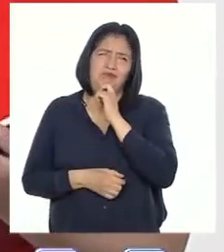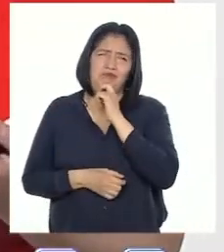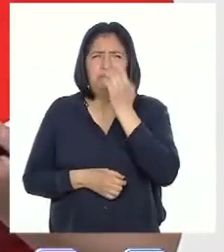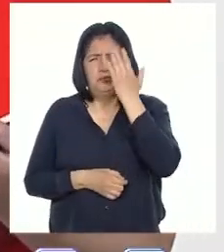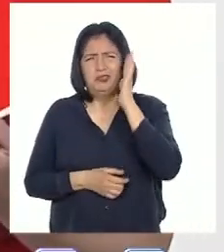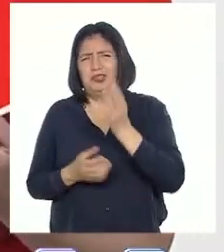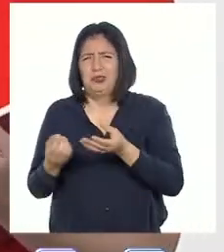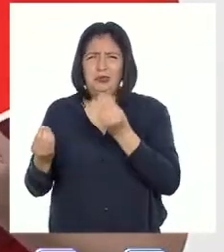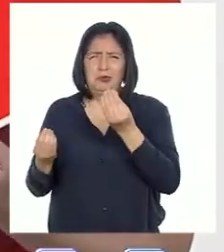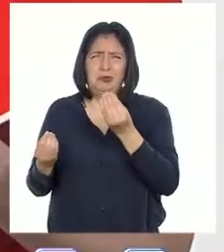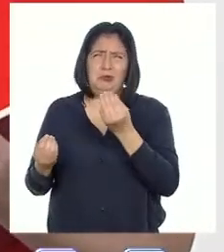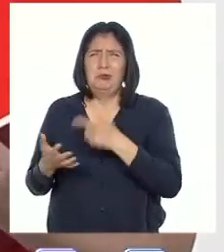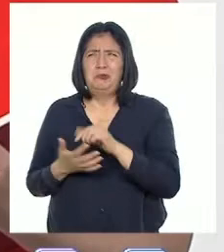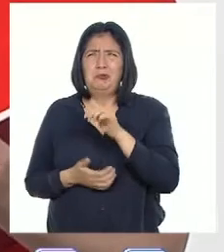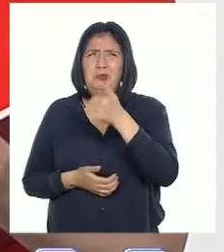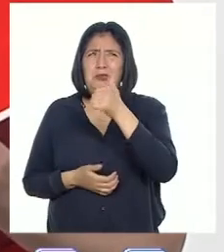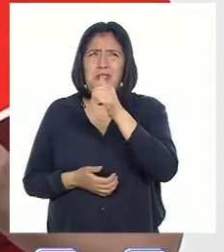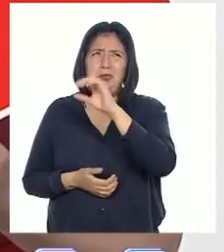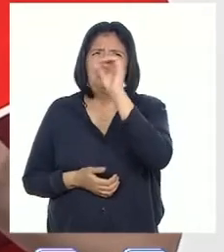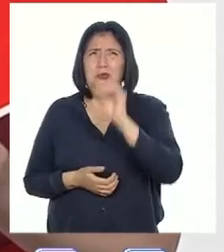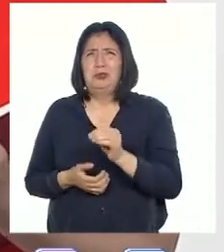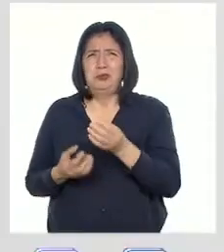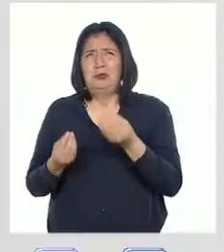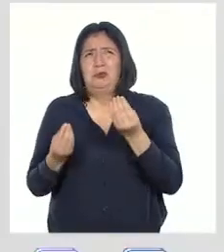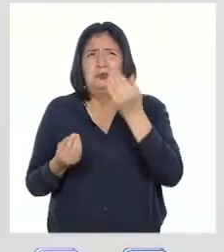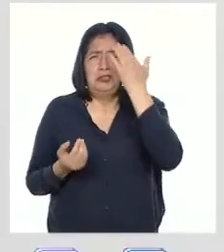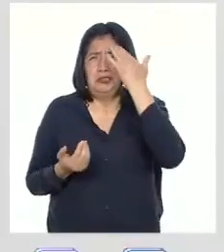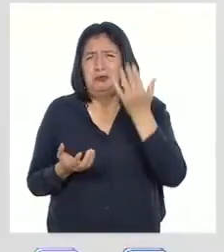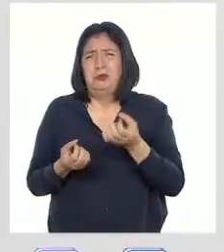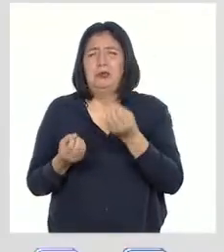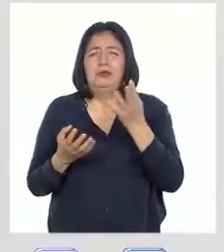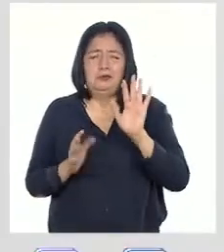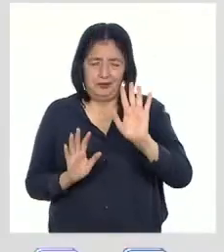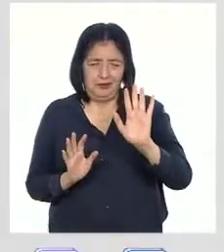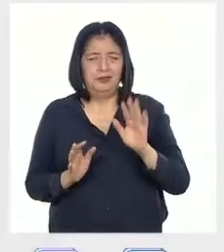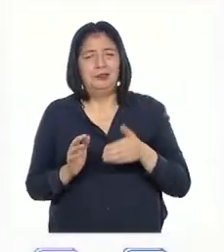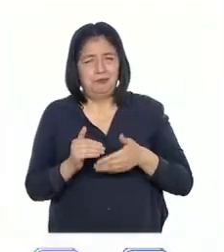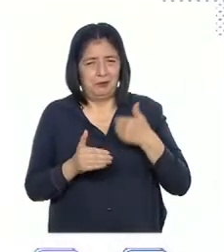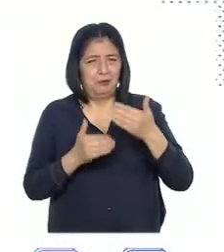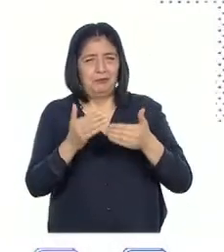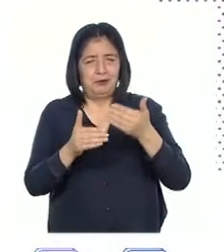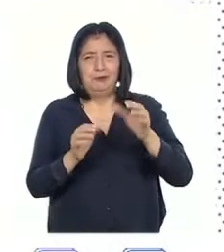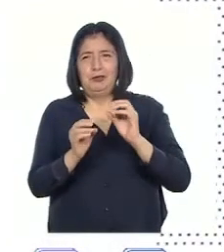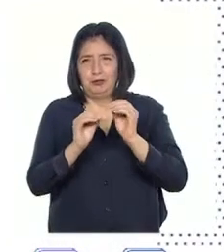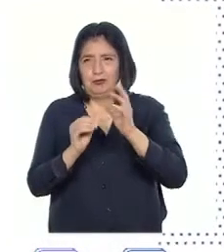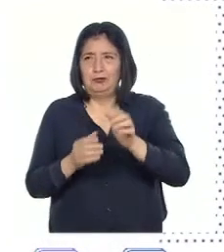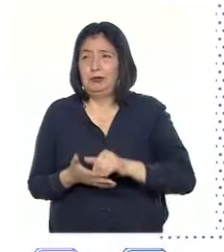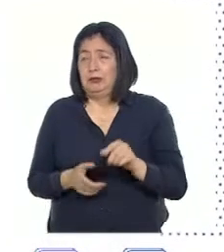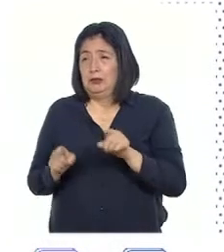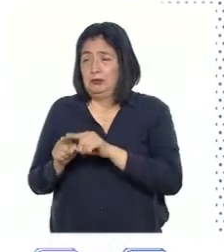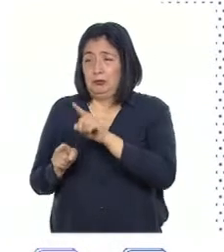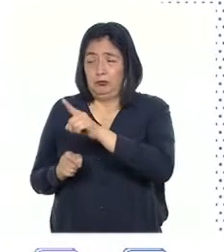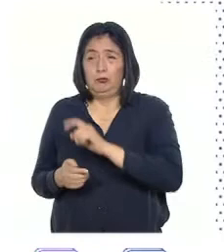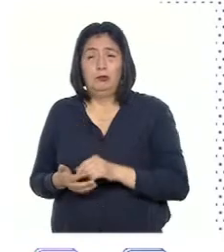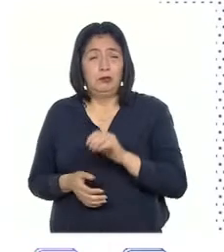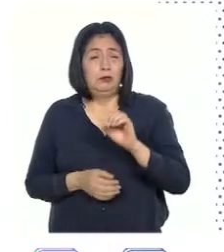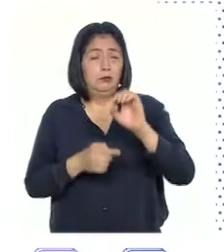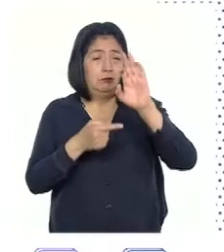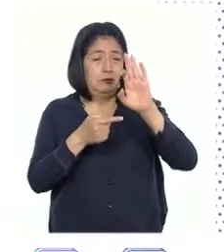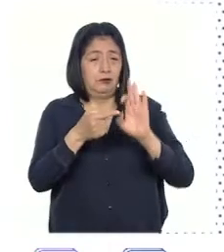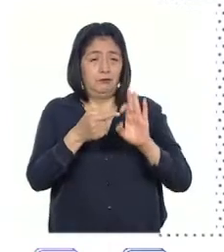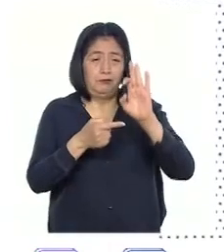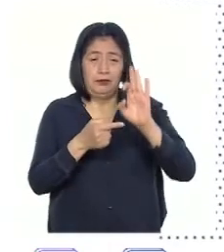sé cómo calcular ese 10%, profesor. Hacia ahí nos dirigimos. Al igual que pasa con las